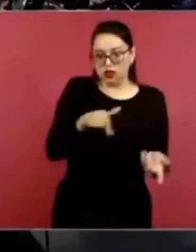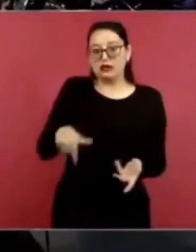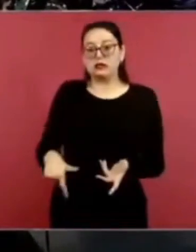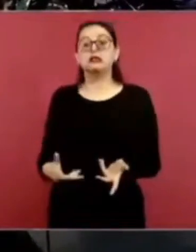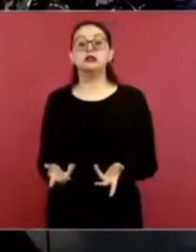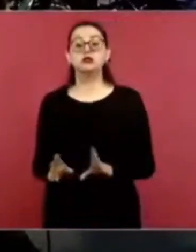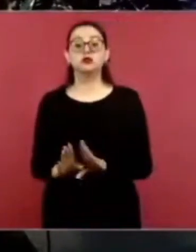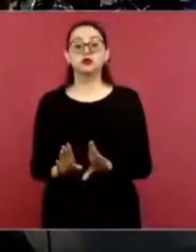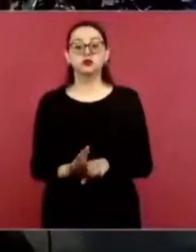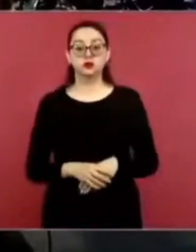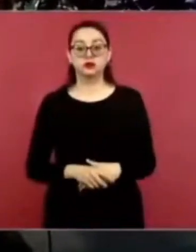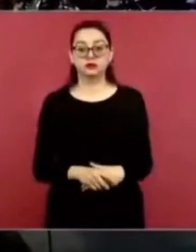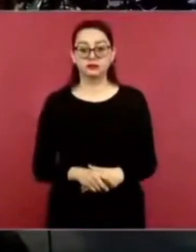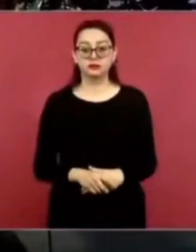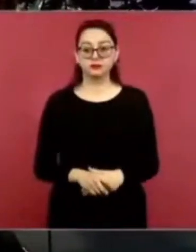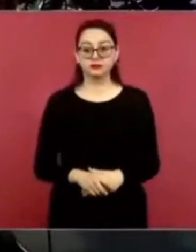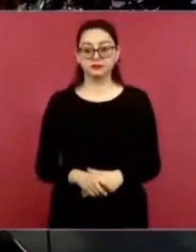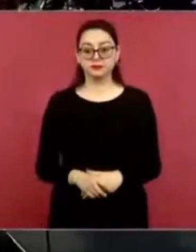a ver,